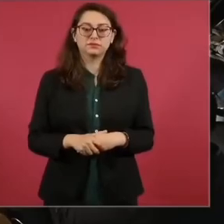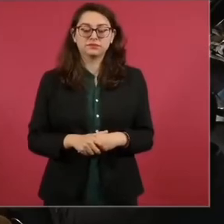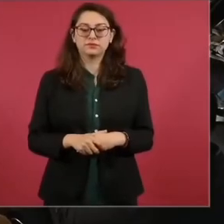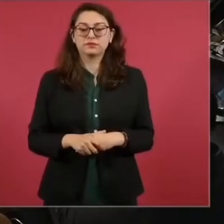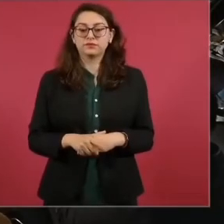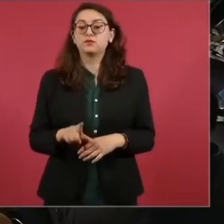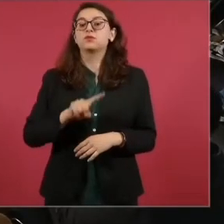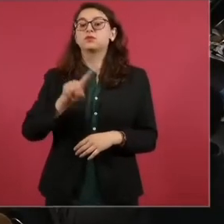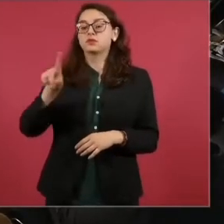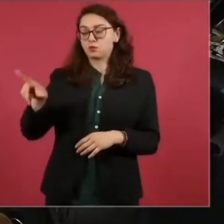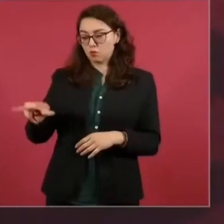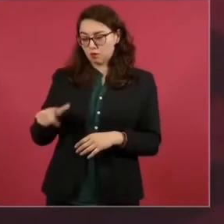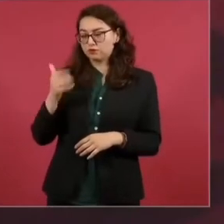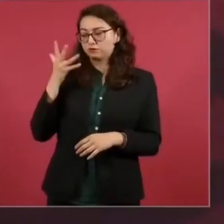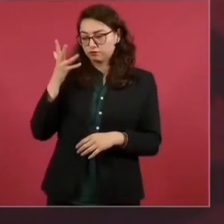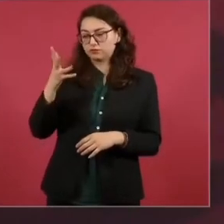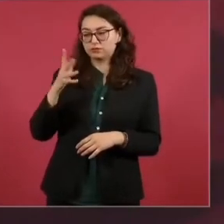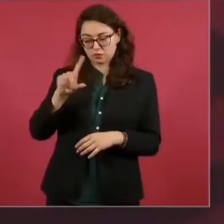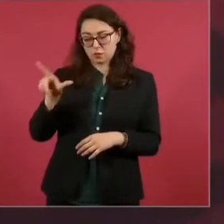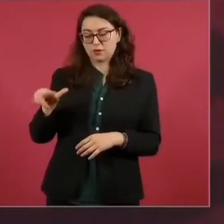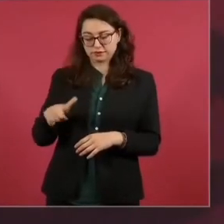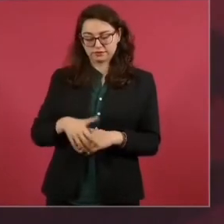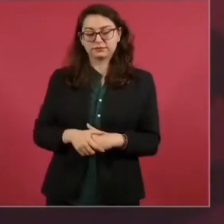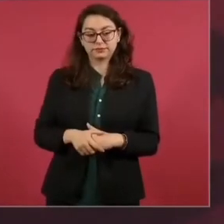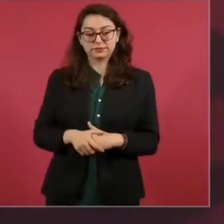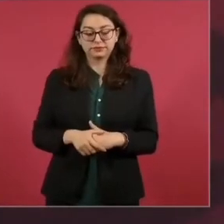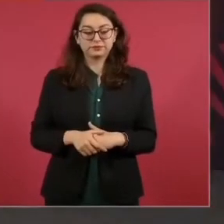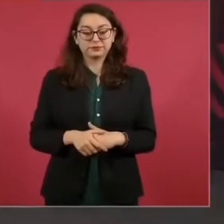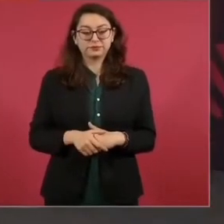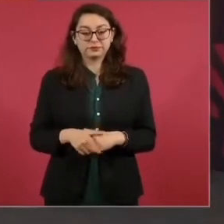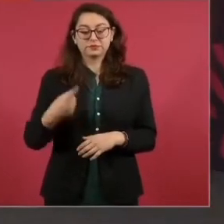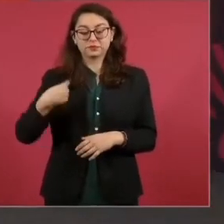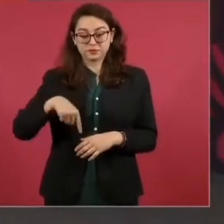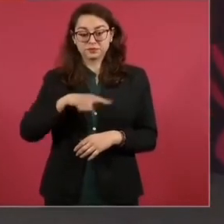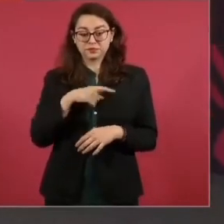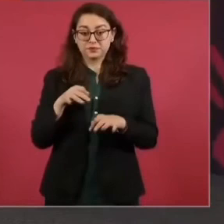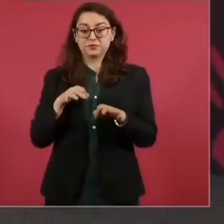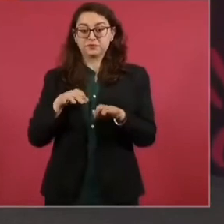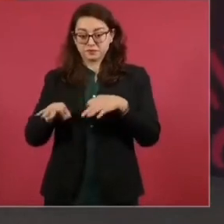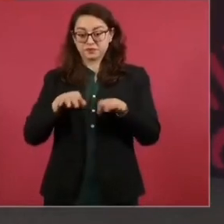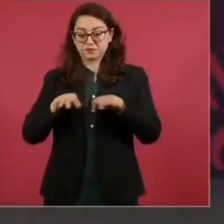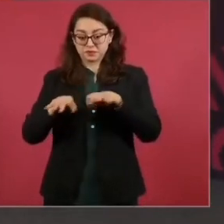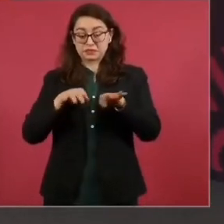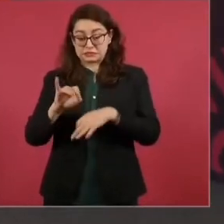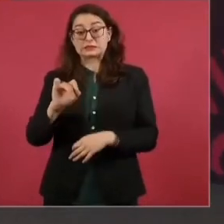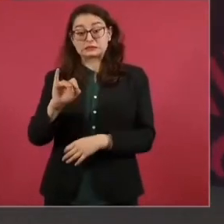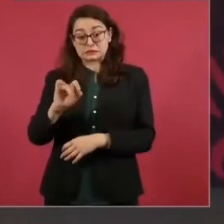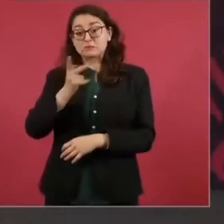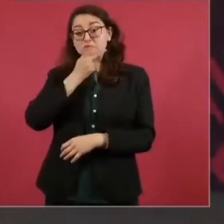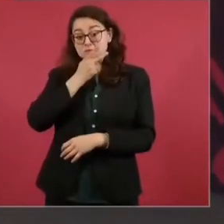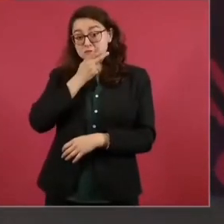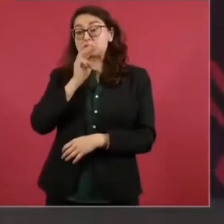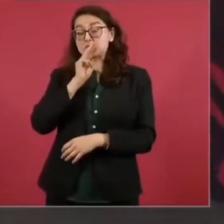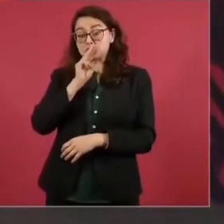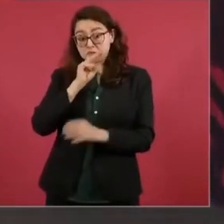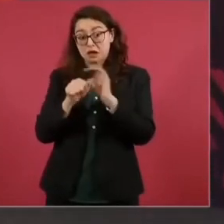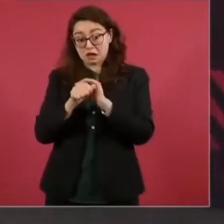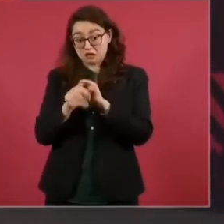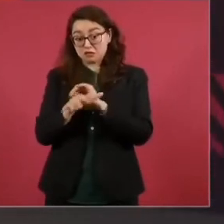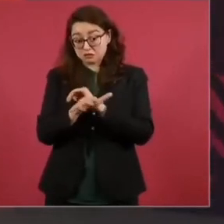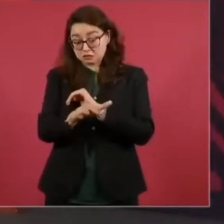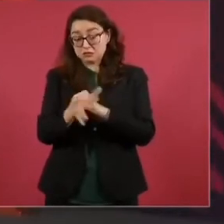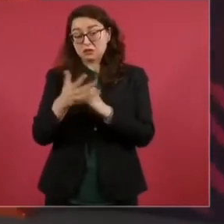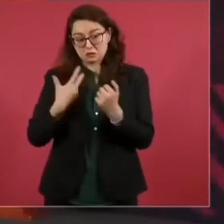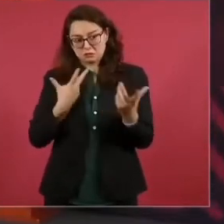Adelante. Es que queremos, estamos trabajando y quiero tener diálogo con ellos y ojalá